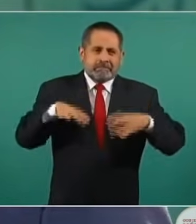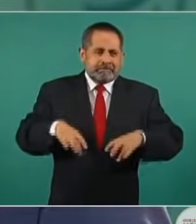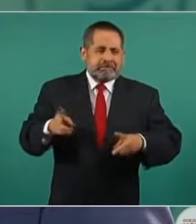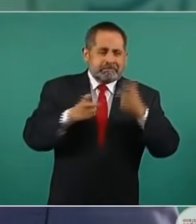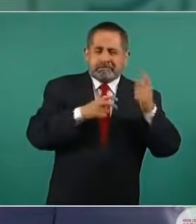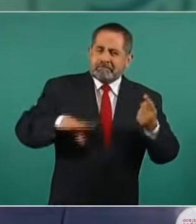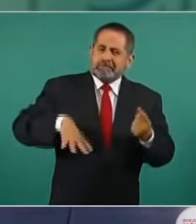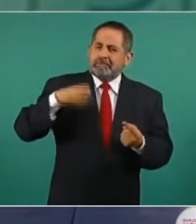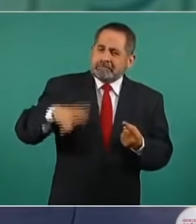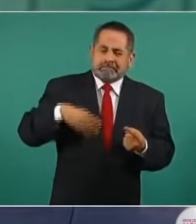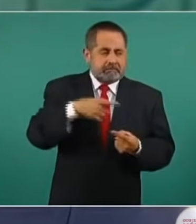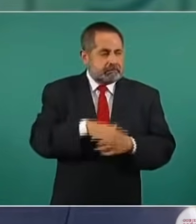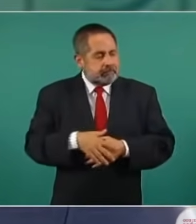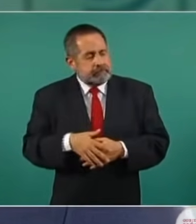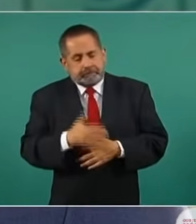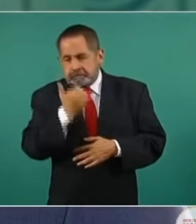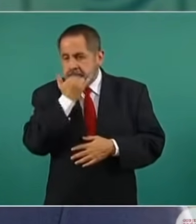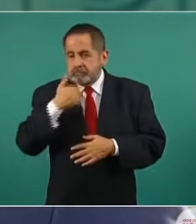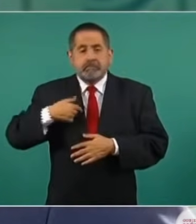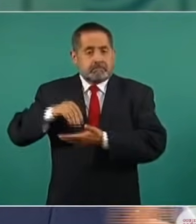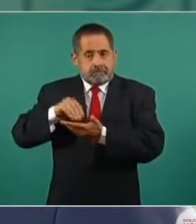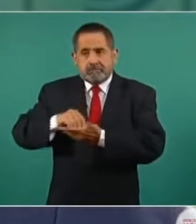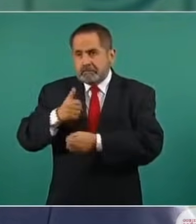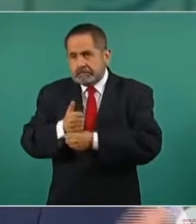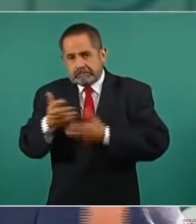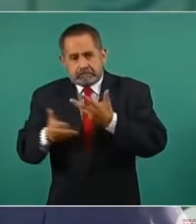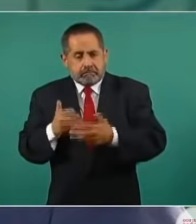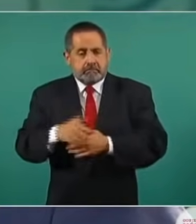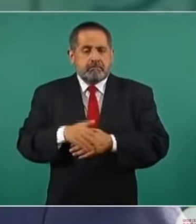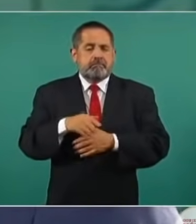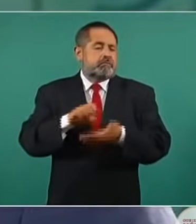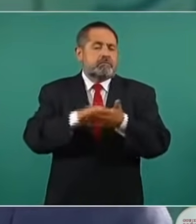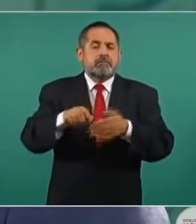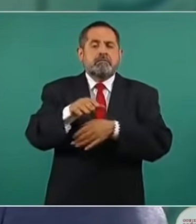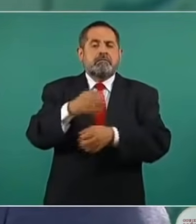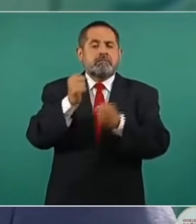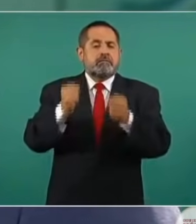esos abusos en materia de seguridad.